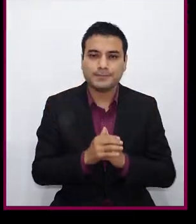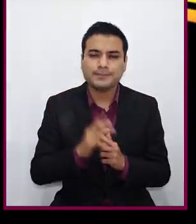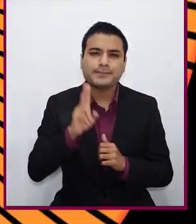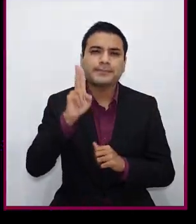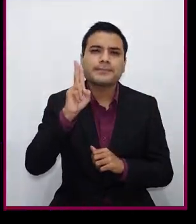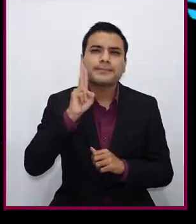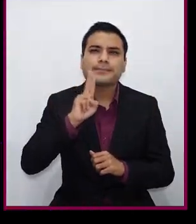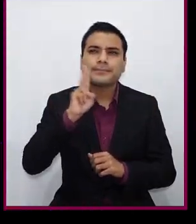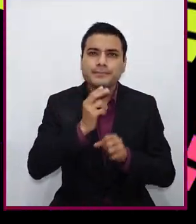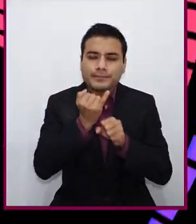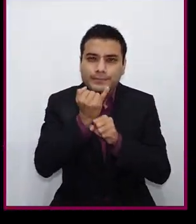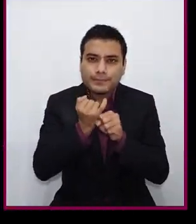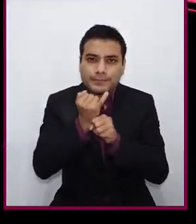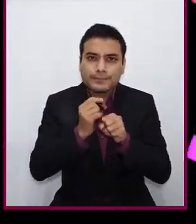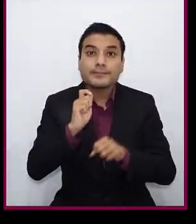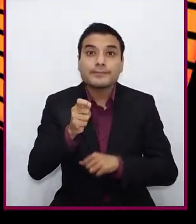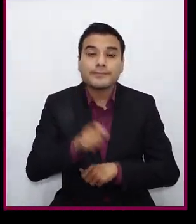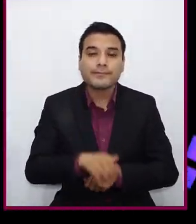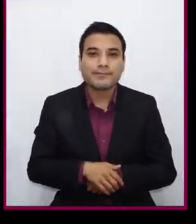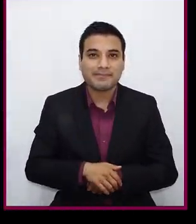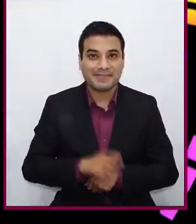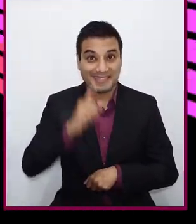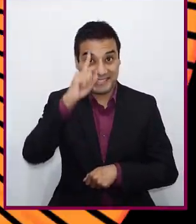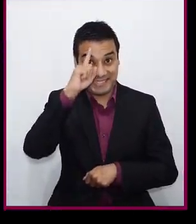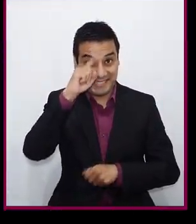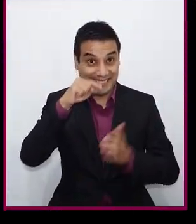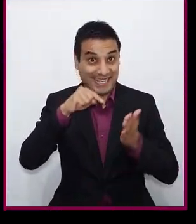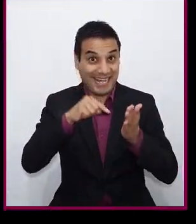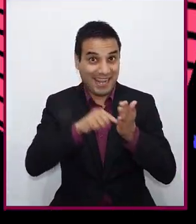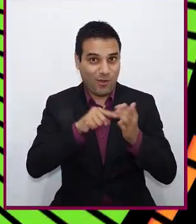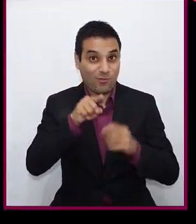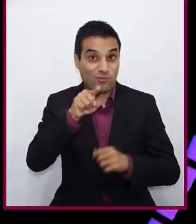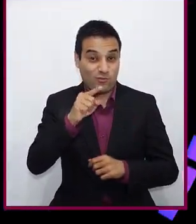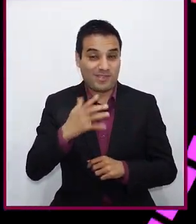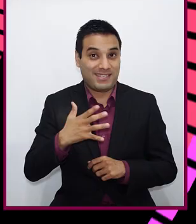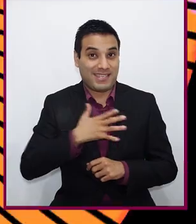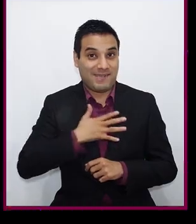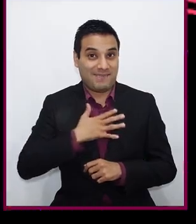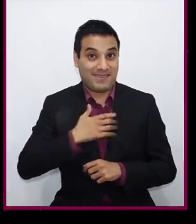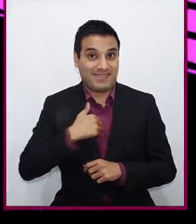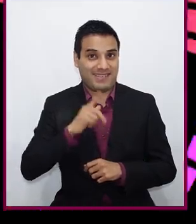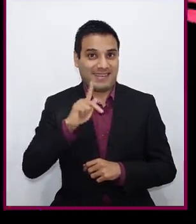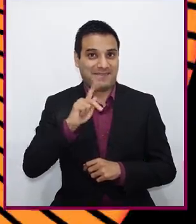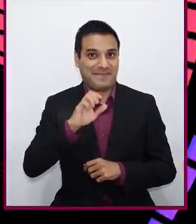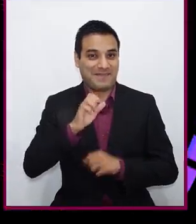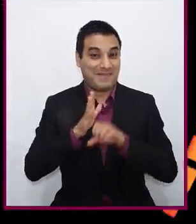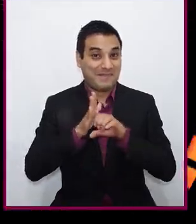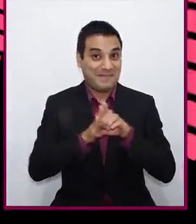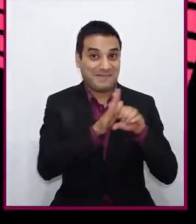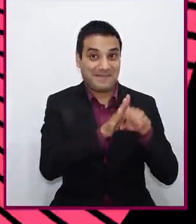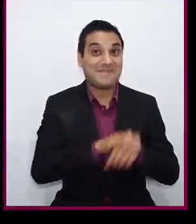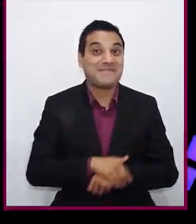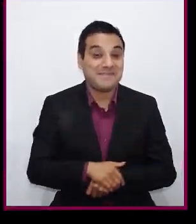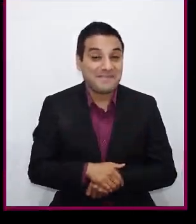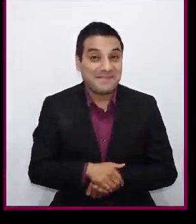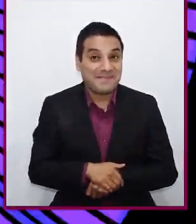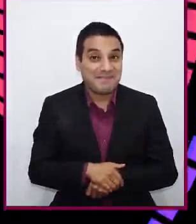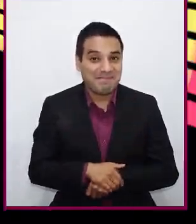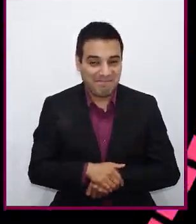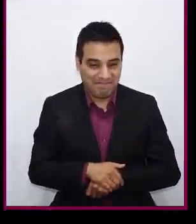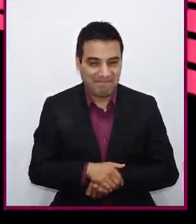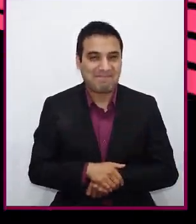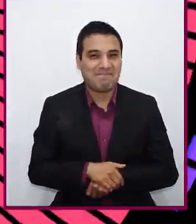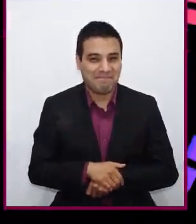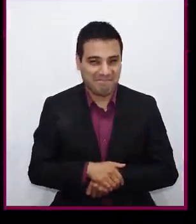dijo que la programación orientada a objetos tiene sus bases en cuatro principios herencia poliformismo